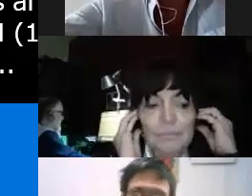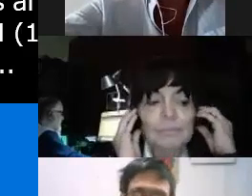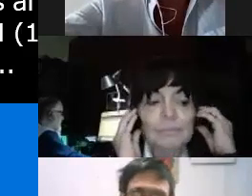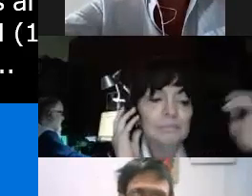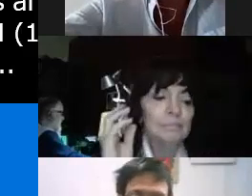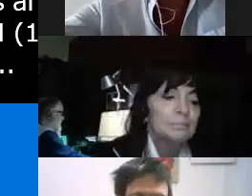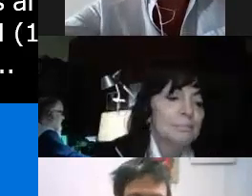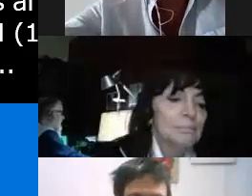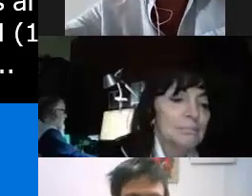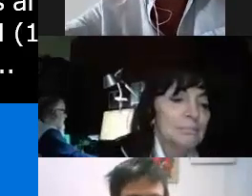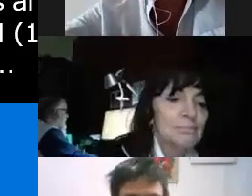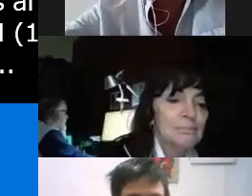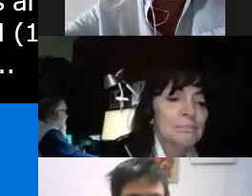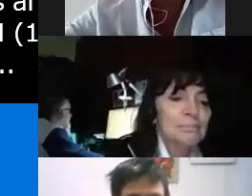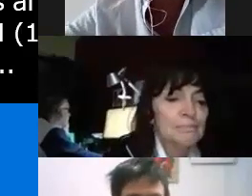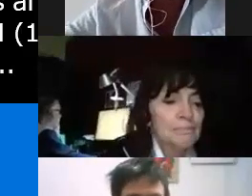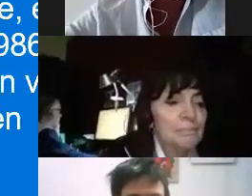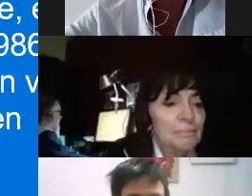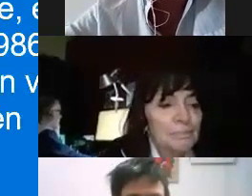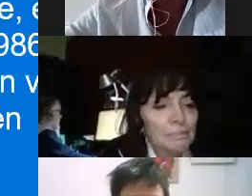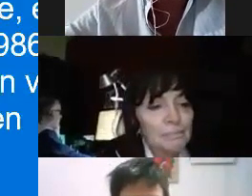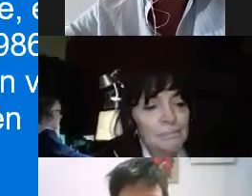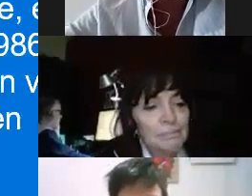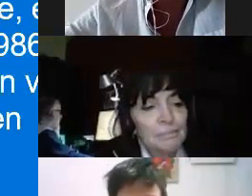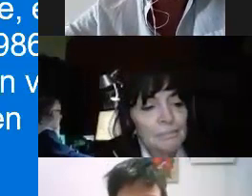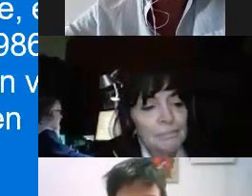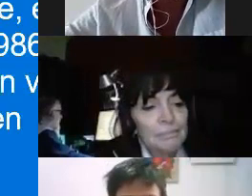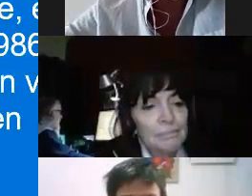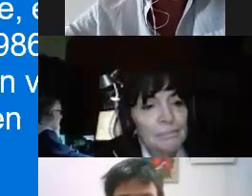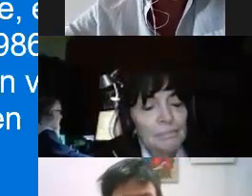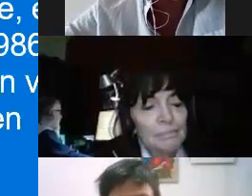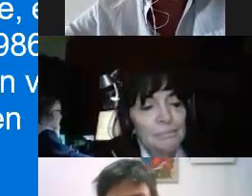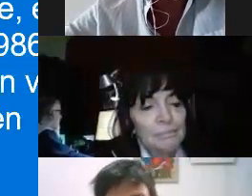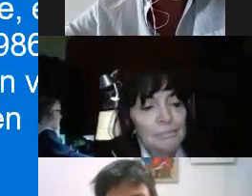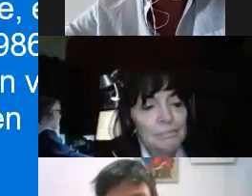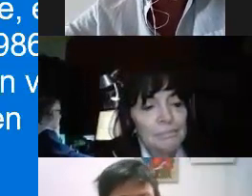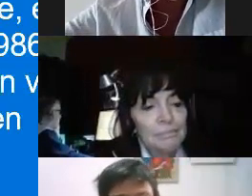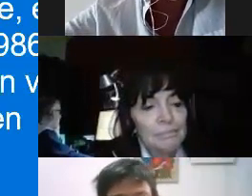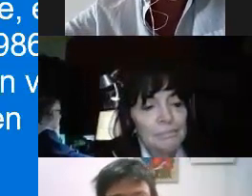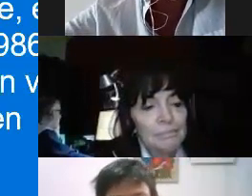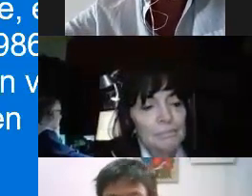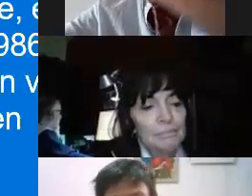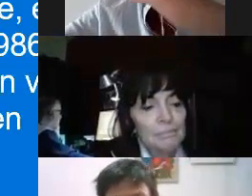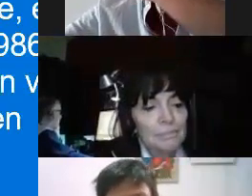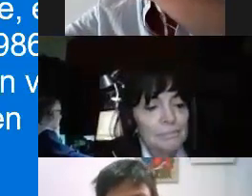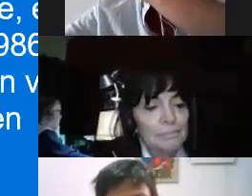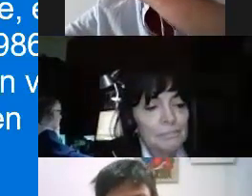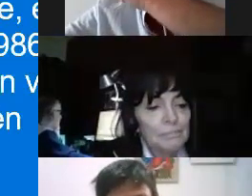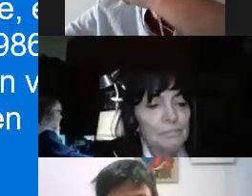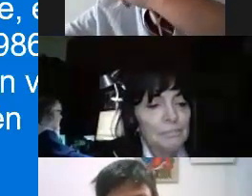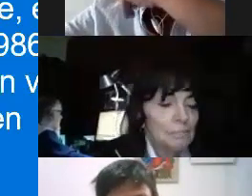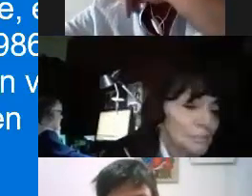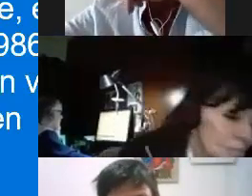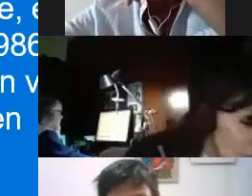acompañante se correspondieran, sean las más próximas a la puerta de ingreso a la unidad.